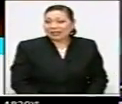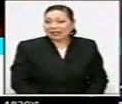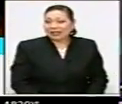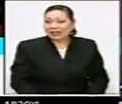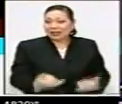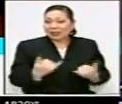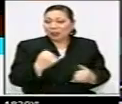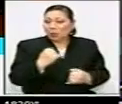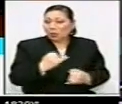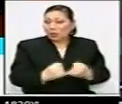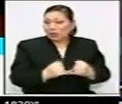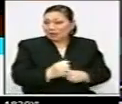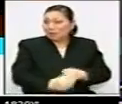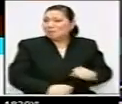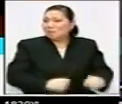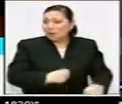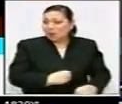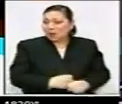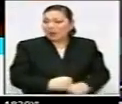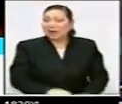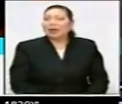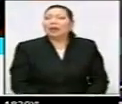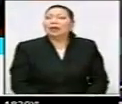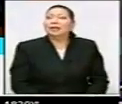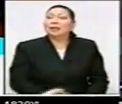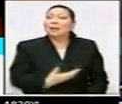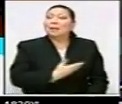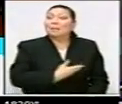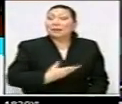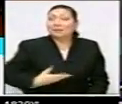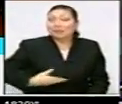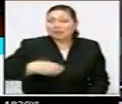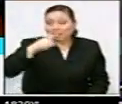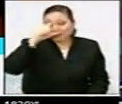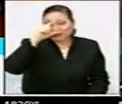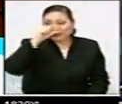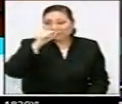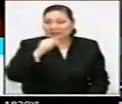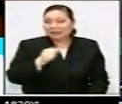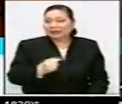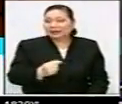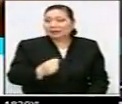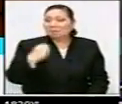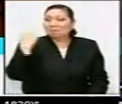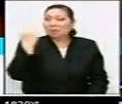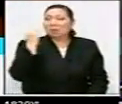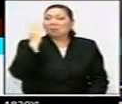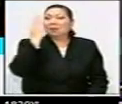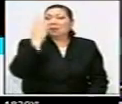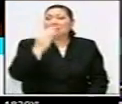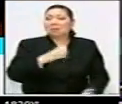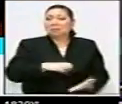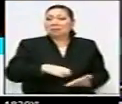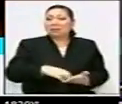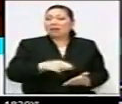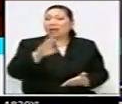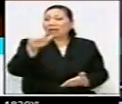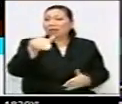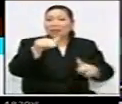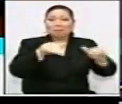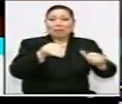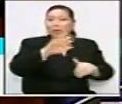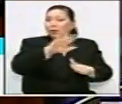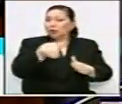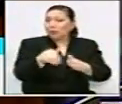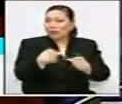en estos últimos años, con el presidente Vizcarra, el poder emana del pueblo y es un llamado del